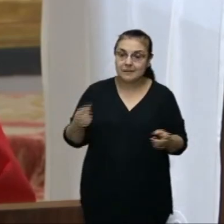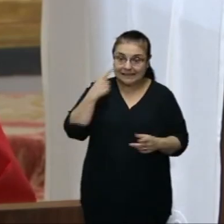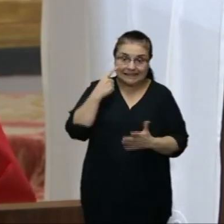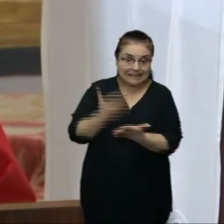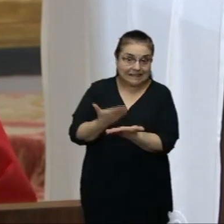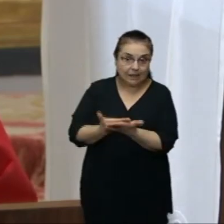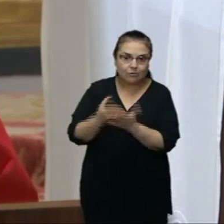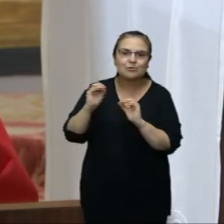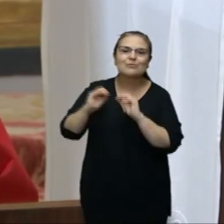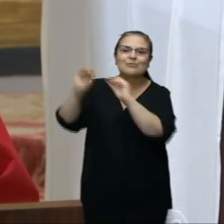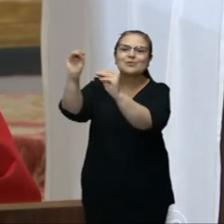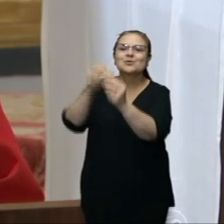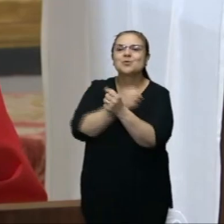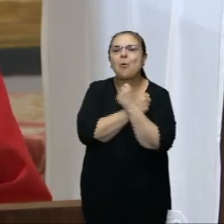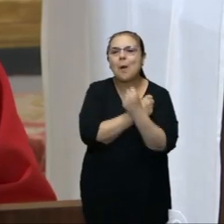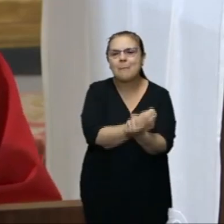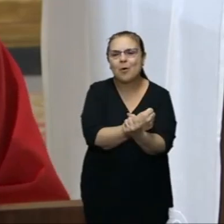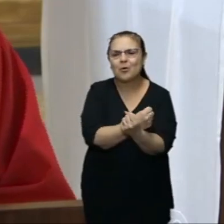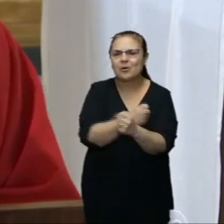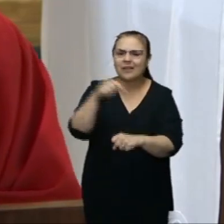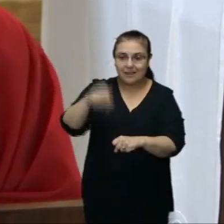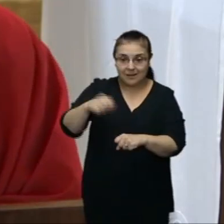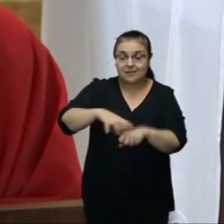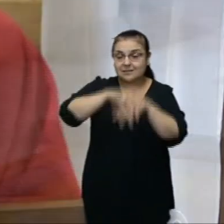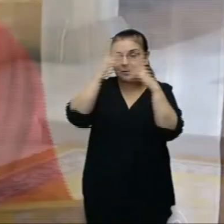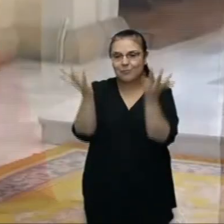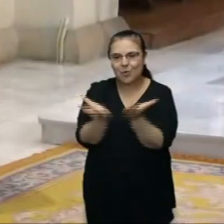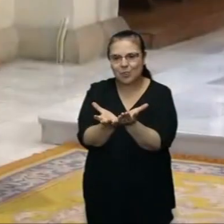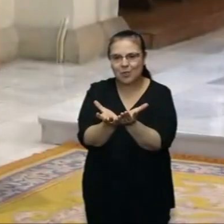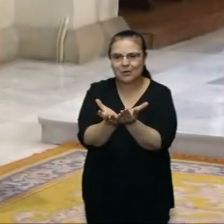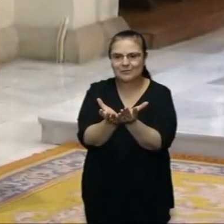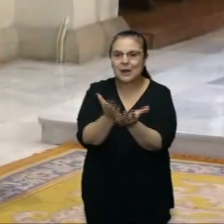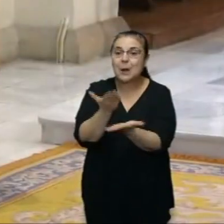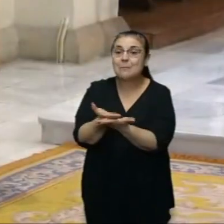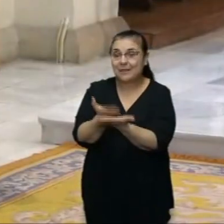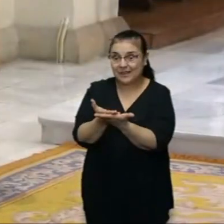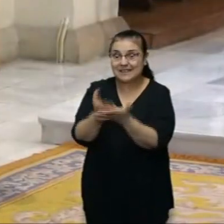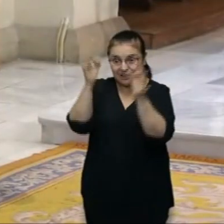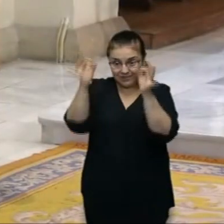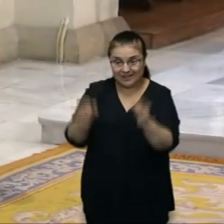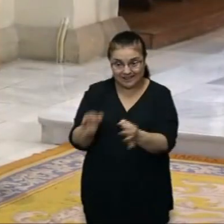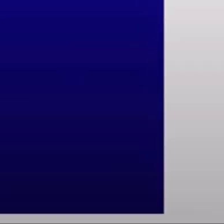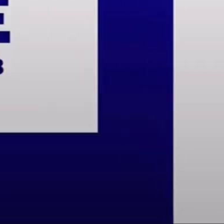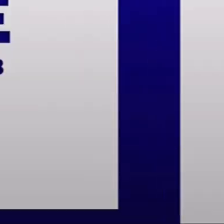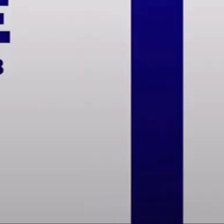testigos de su amor en el mundo en que vivimos. Vamos a pedírselo así al Señor.